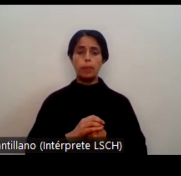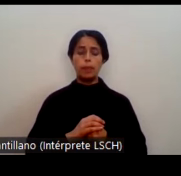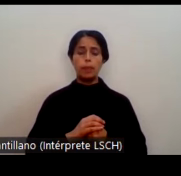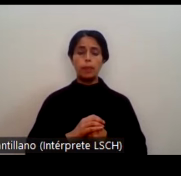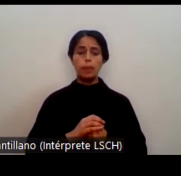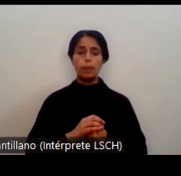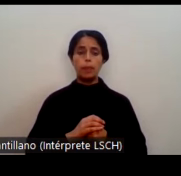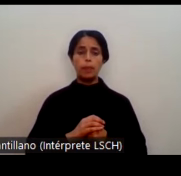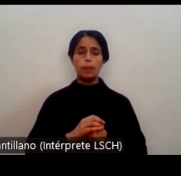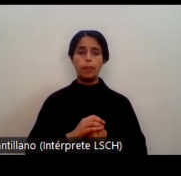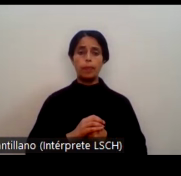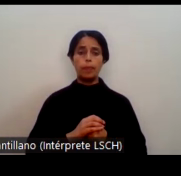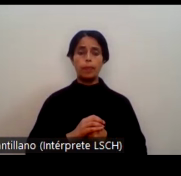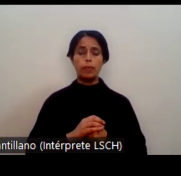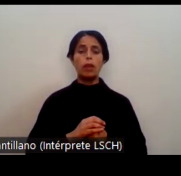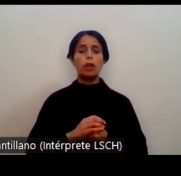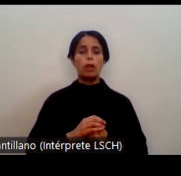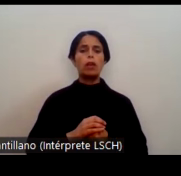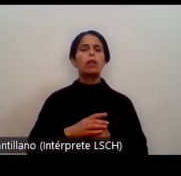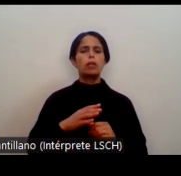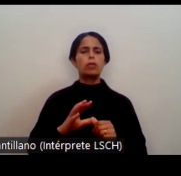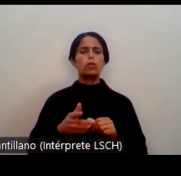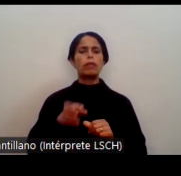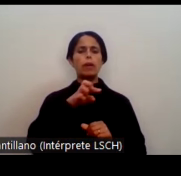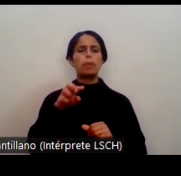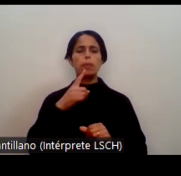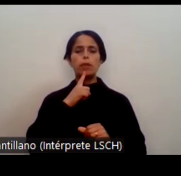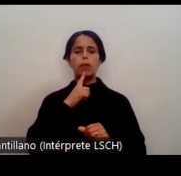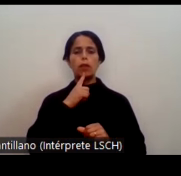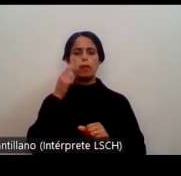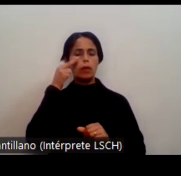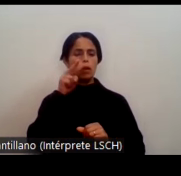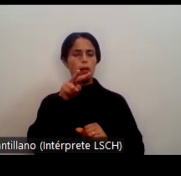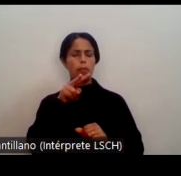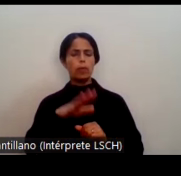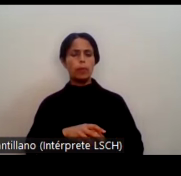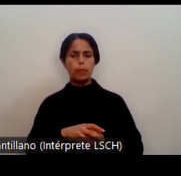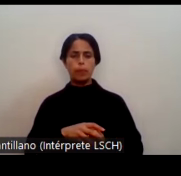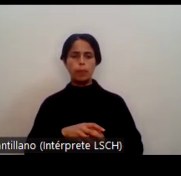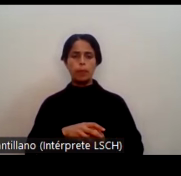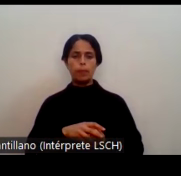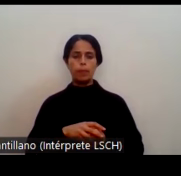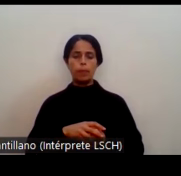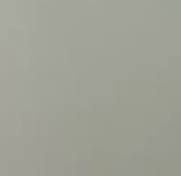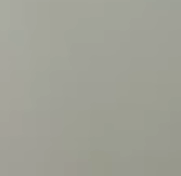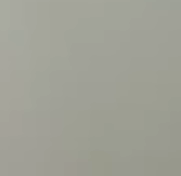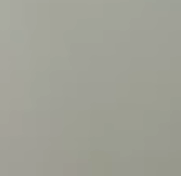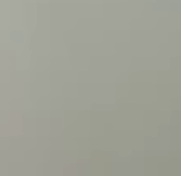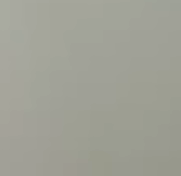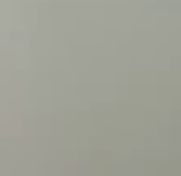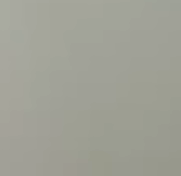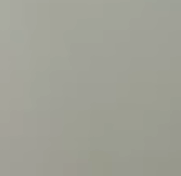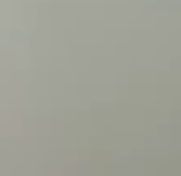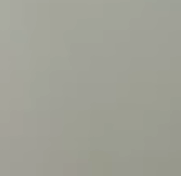Todavía vemos tu presentación, Elena. ¿La ves todavía? Sí, Stop, entonces ya.